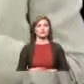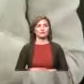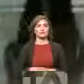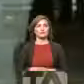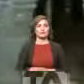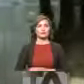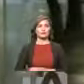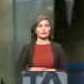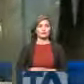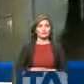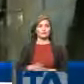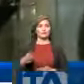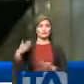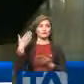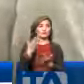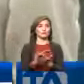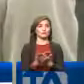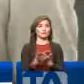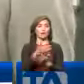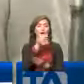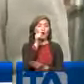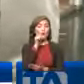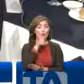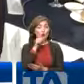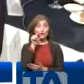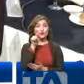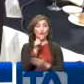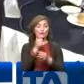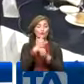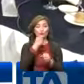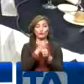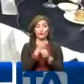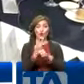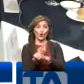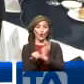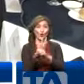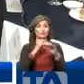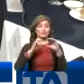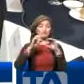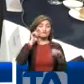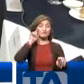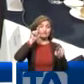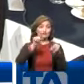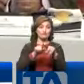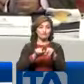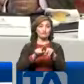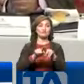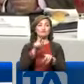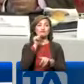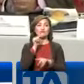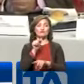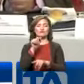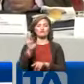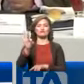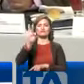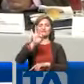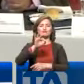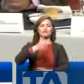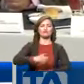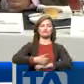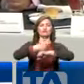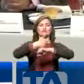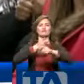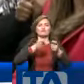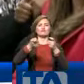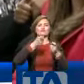Llegaron a un almuerzo de trabajo con Litardo. Tras 2 horas de conversaciones, acordaron que la facultad de elegir autoridades de